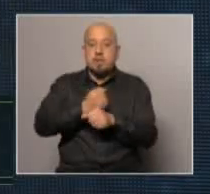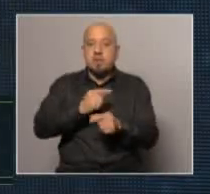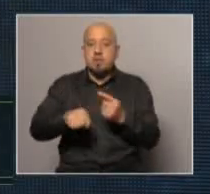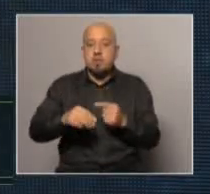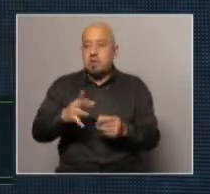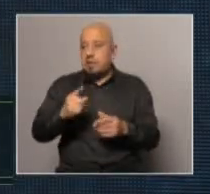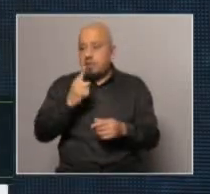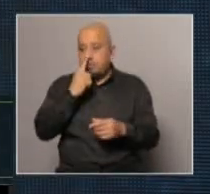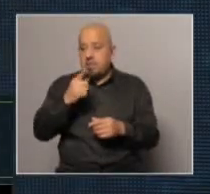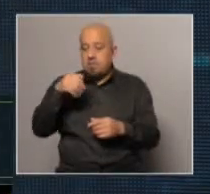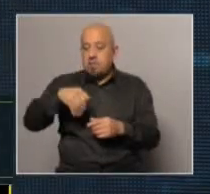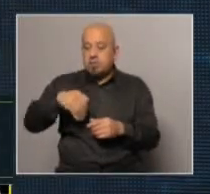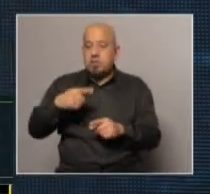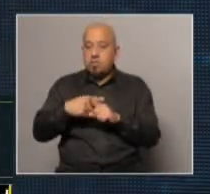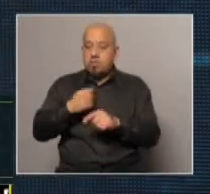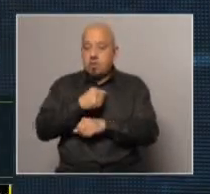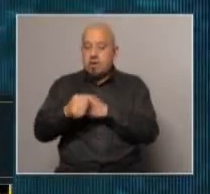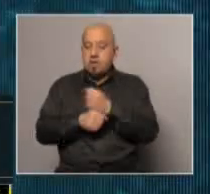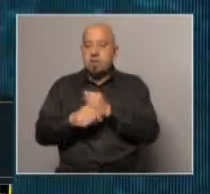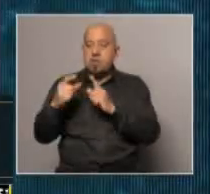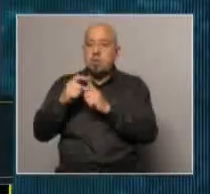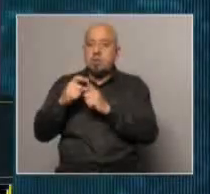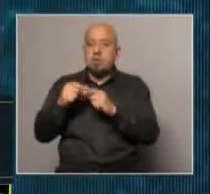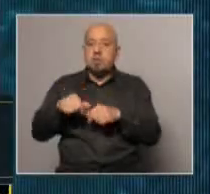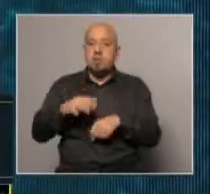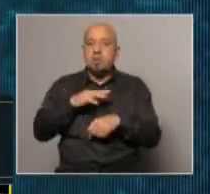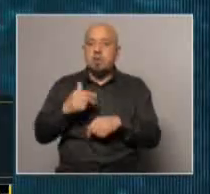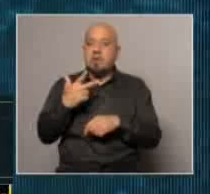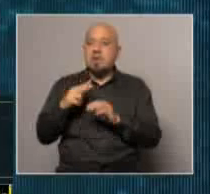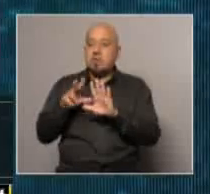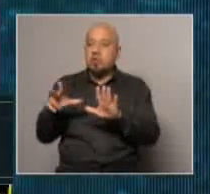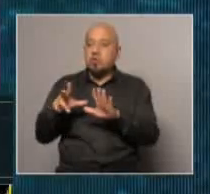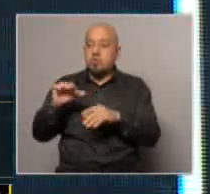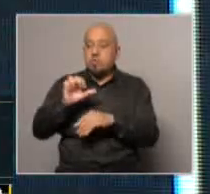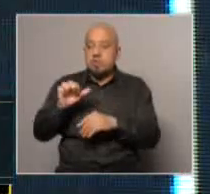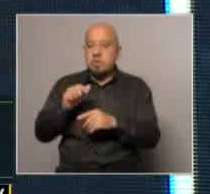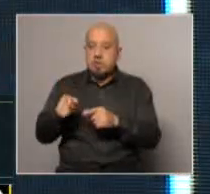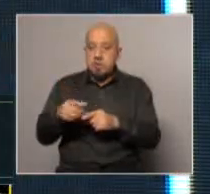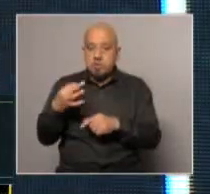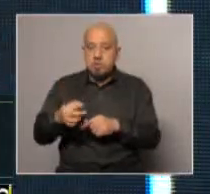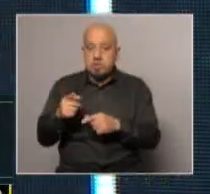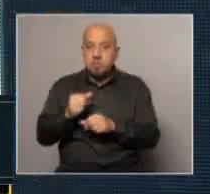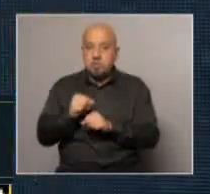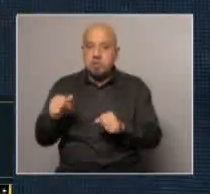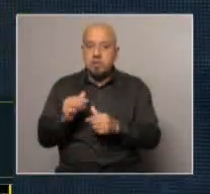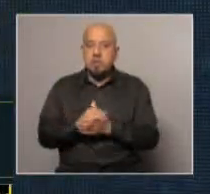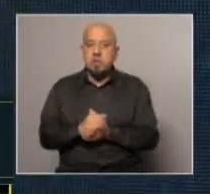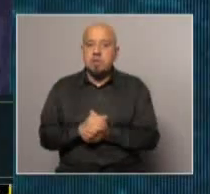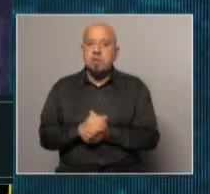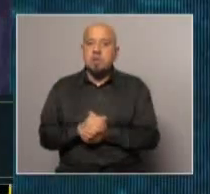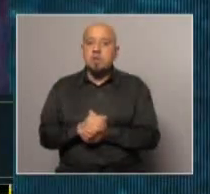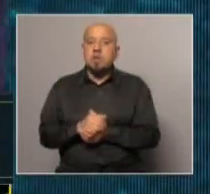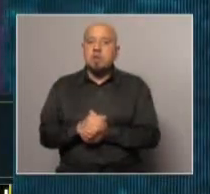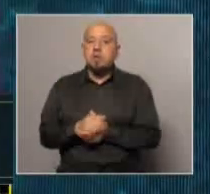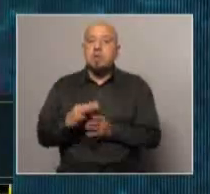año. Bueno, en este momento hay 38 empresas productoras, pero ¿esto es así? ¿Es posible? ¿Y qué implicaría